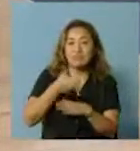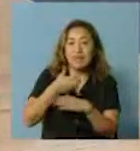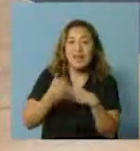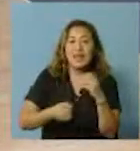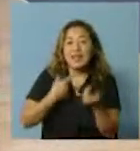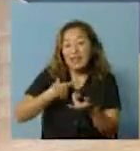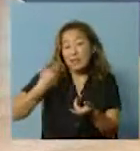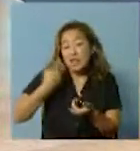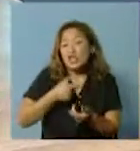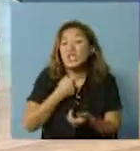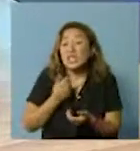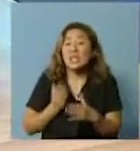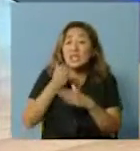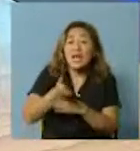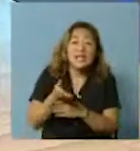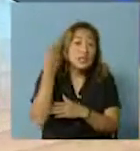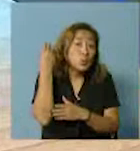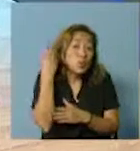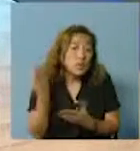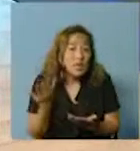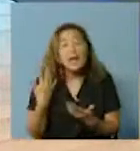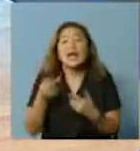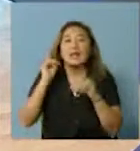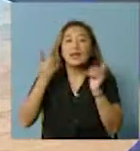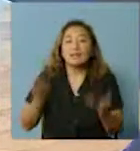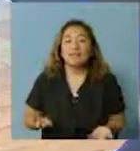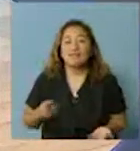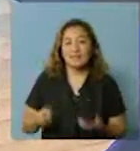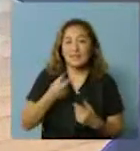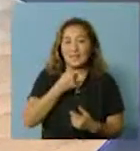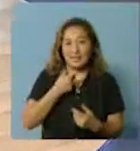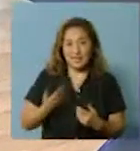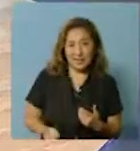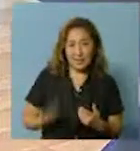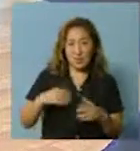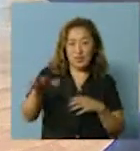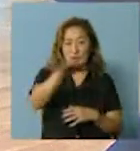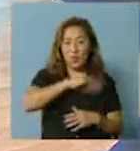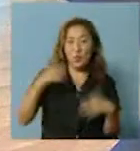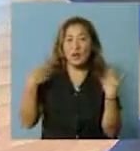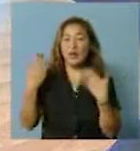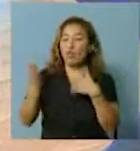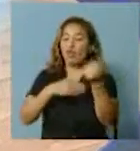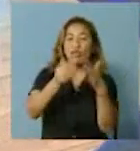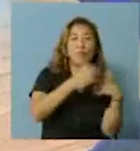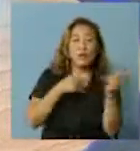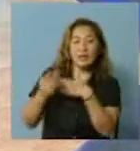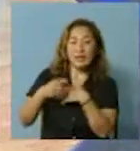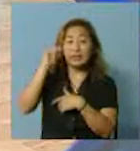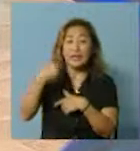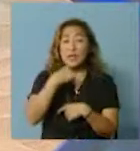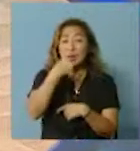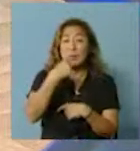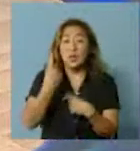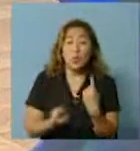acreditar a quienes vayan y tengan ganas de escuchar y también queremos que haya un espacio de debate donde si hay algo para decir